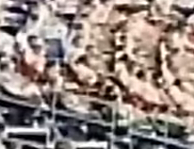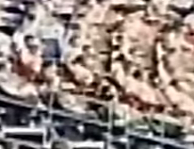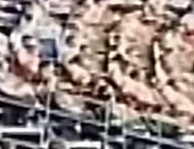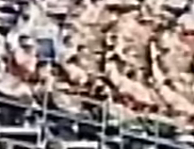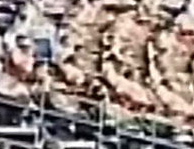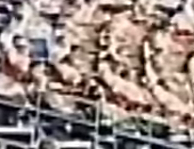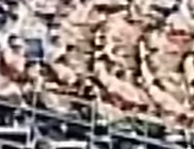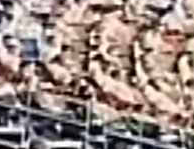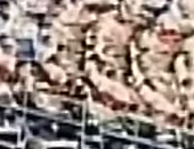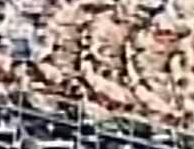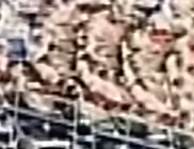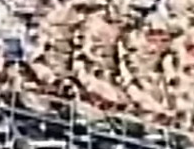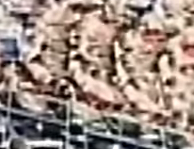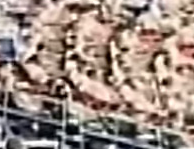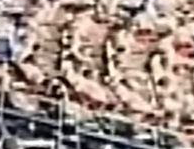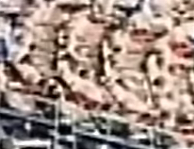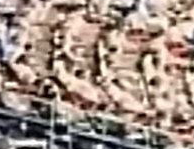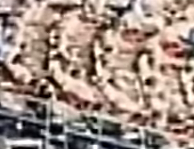especial